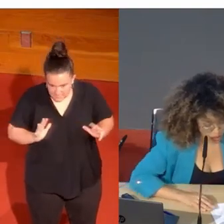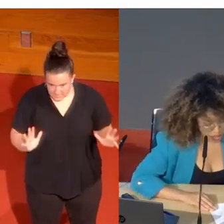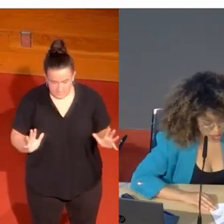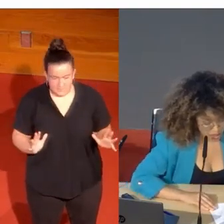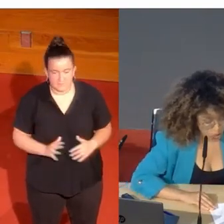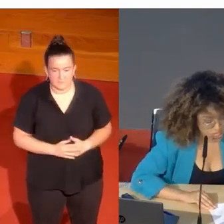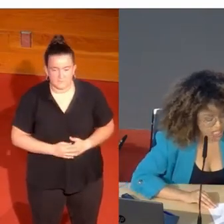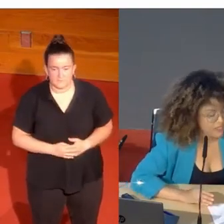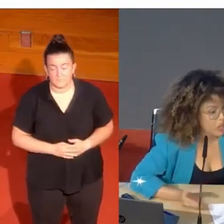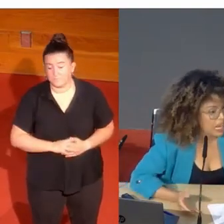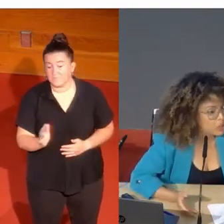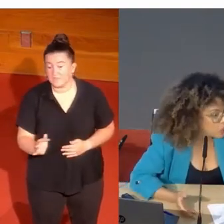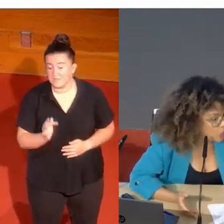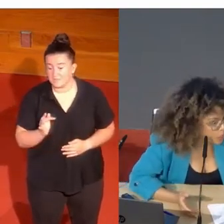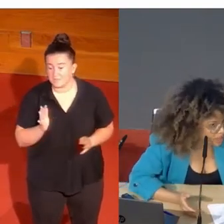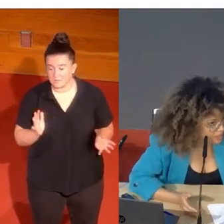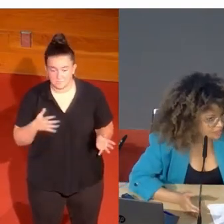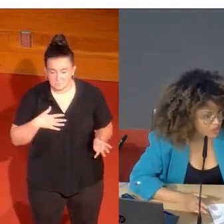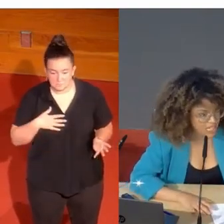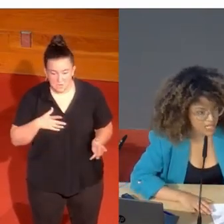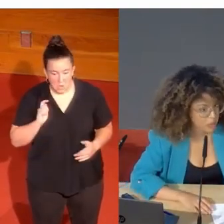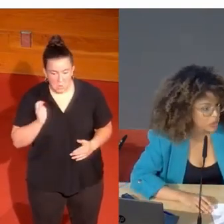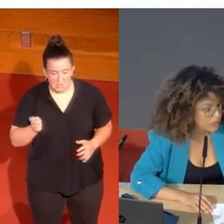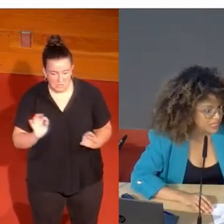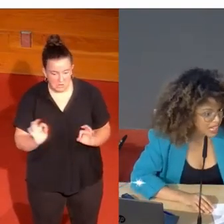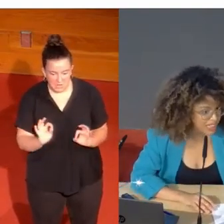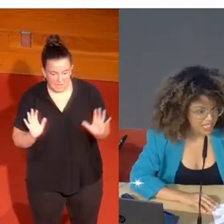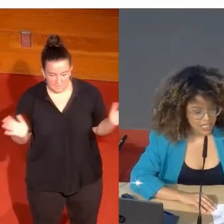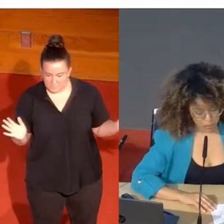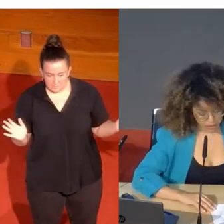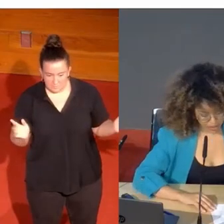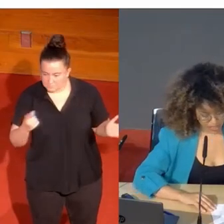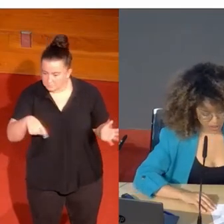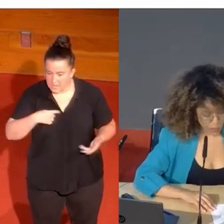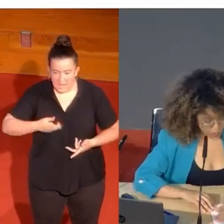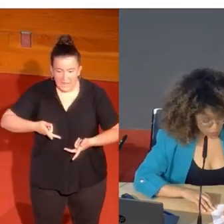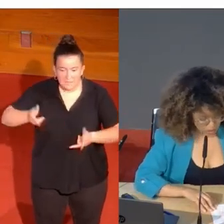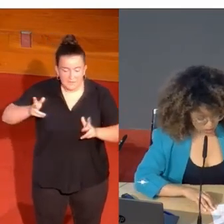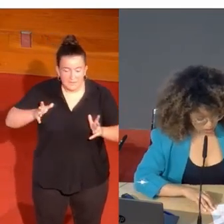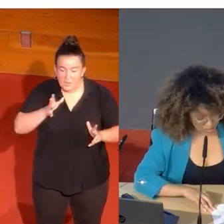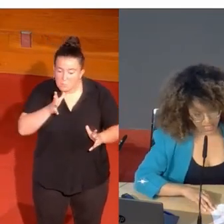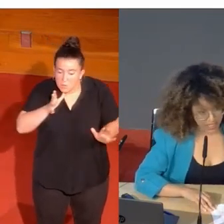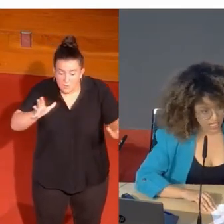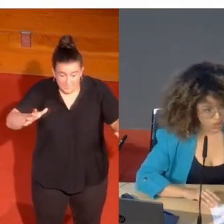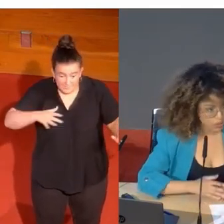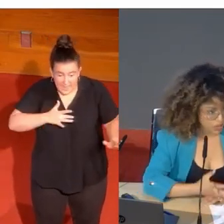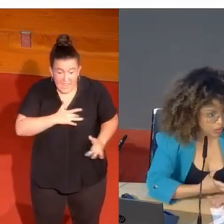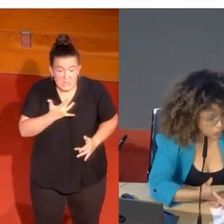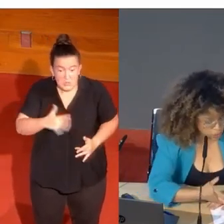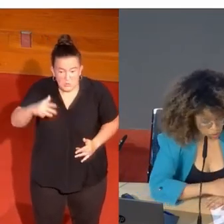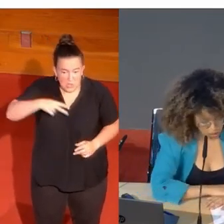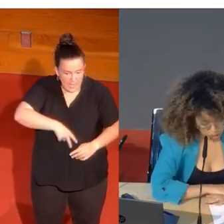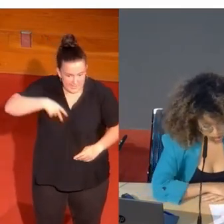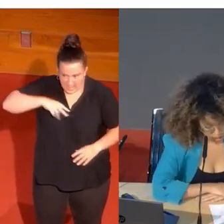sobre todo no se ha llevado a cabo ningún juicio o sea les han puesto en libertad por ese indulto general que ha hecho